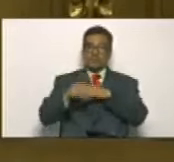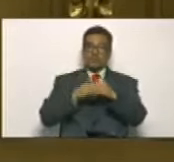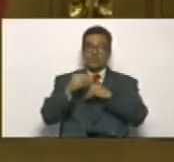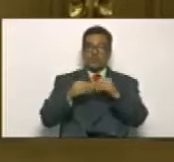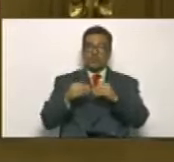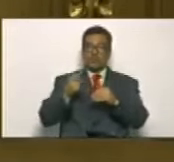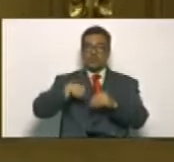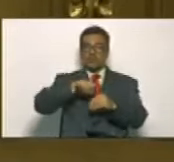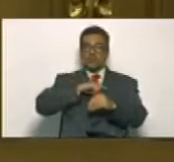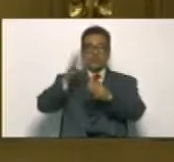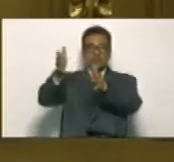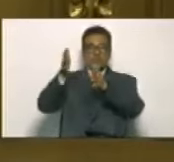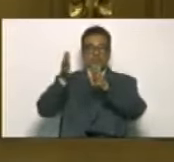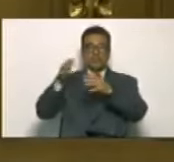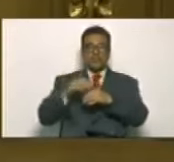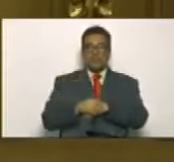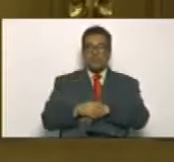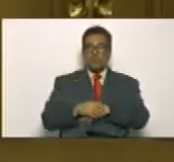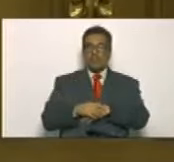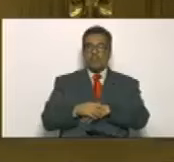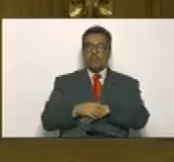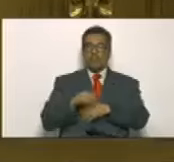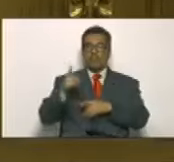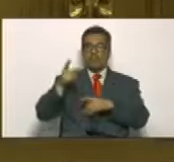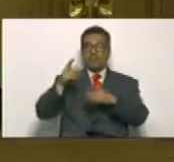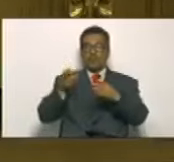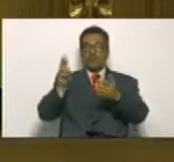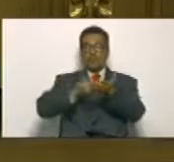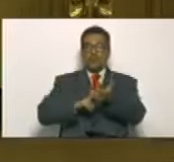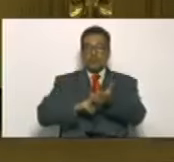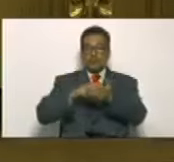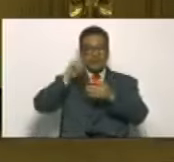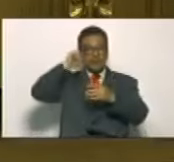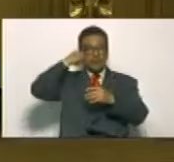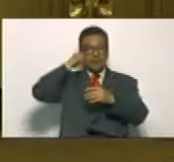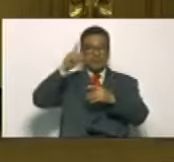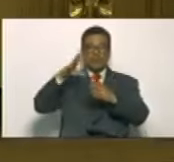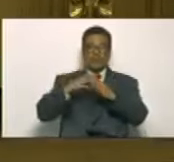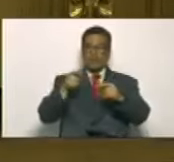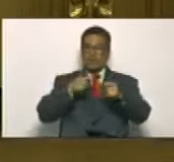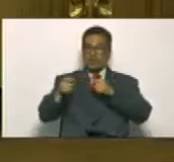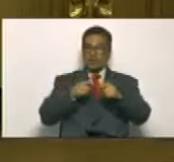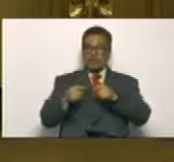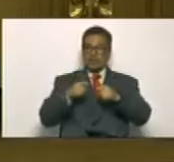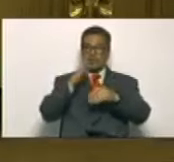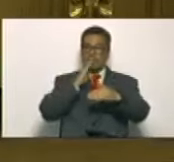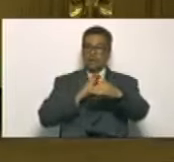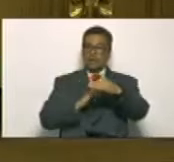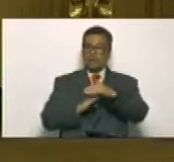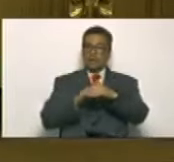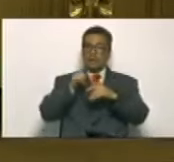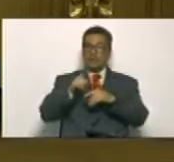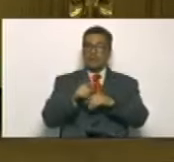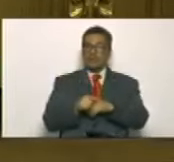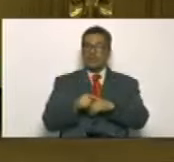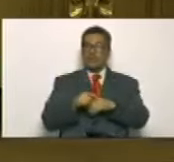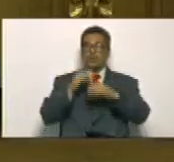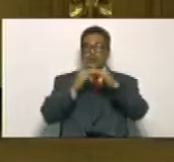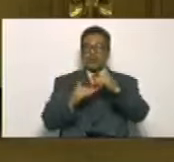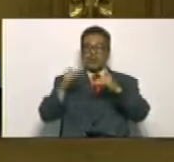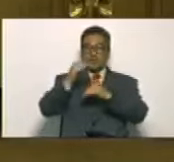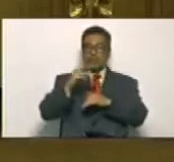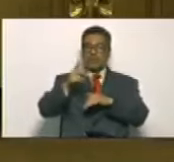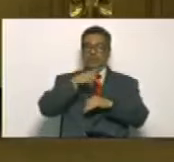fuimos vencedores. Debemos revivir la acción humilde y la altura